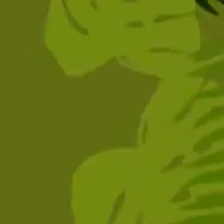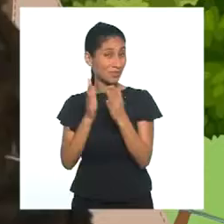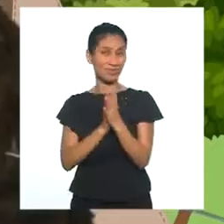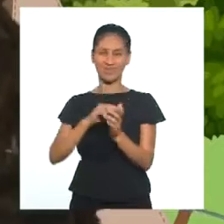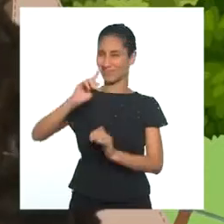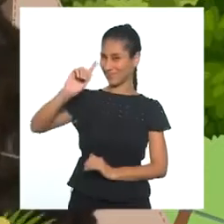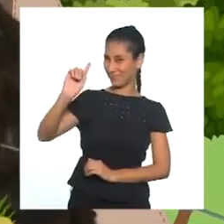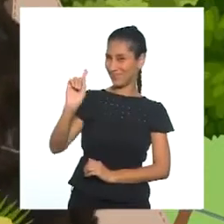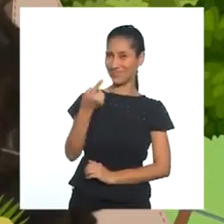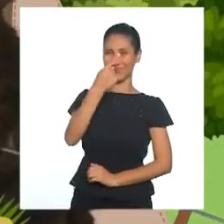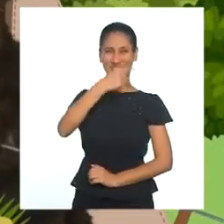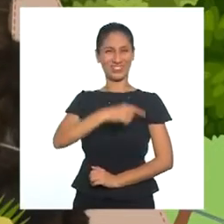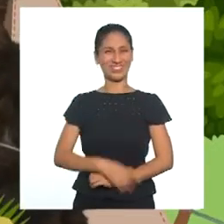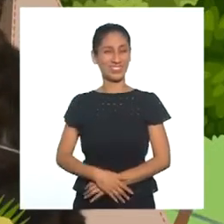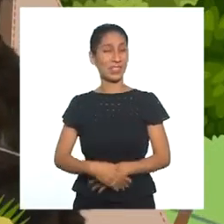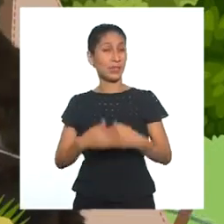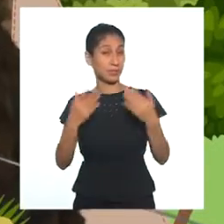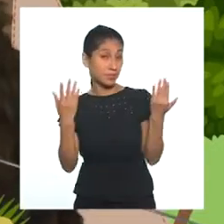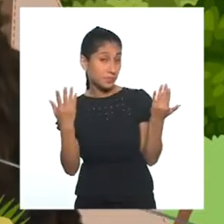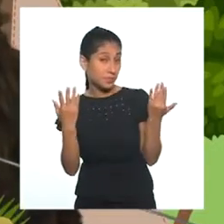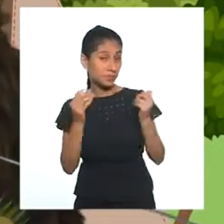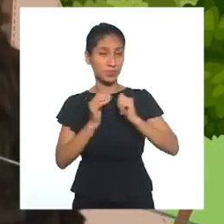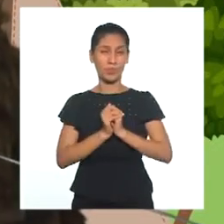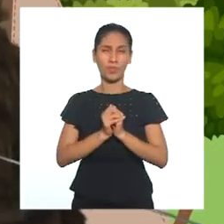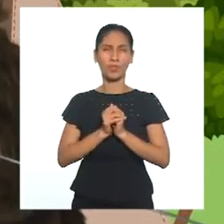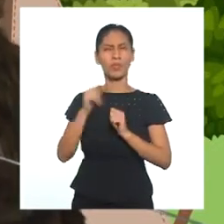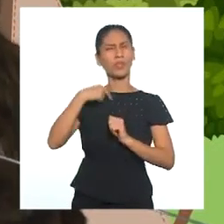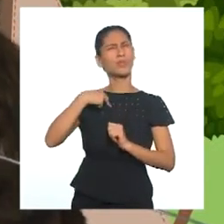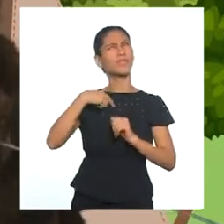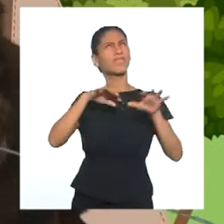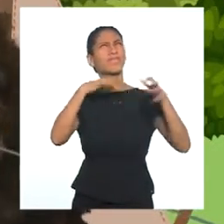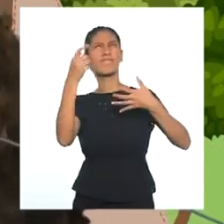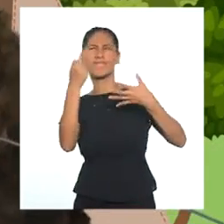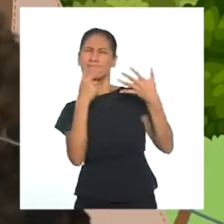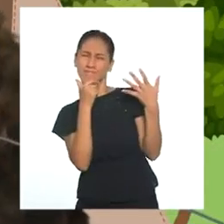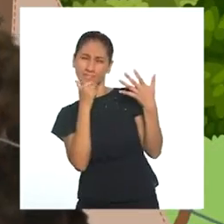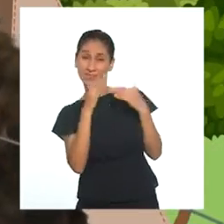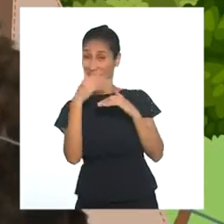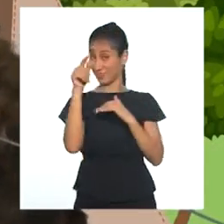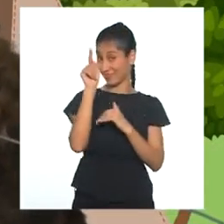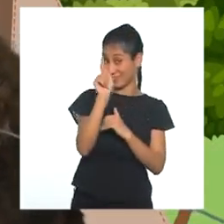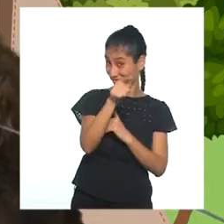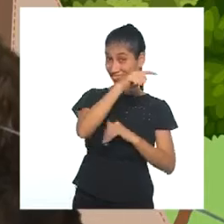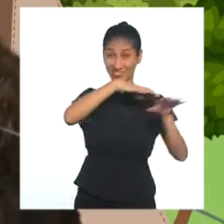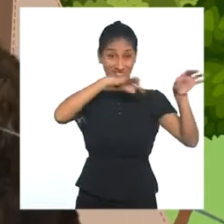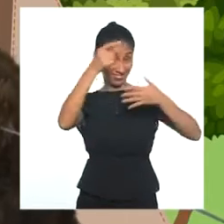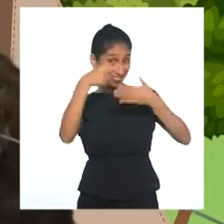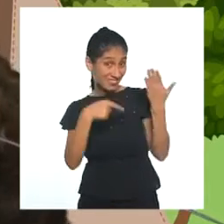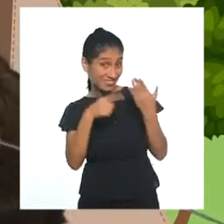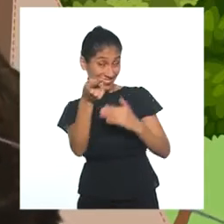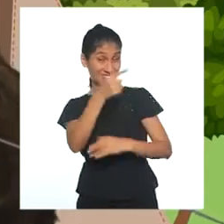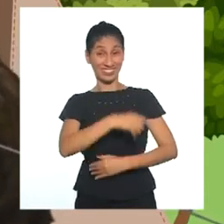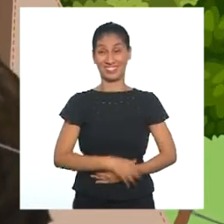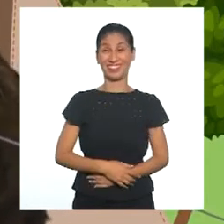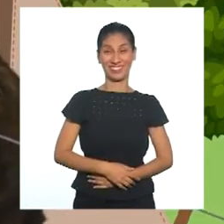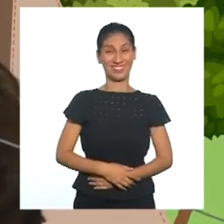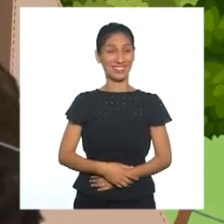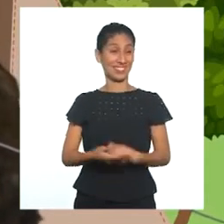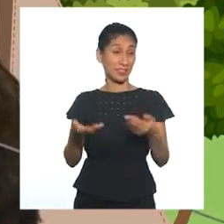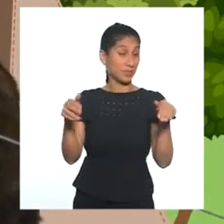Lo primero, podemos hacer mi actividad y de ahí podemos hacer la actividad de